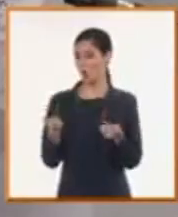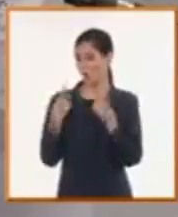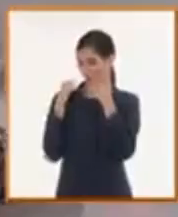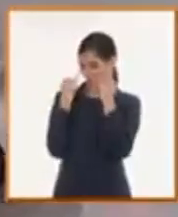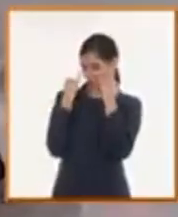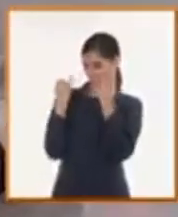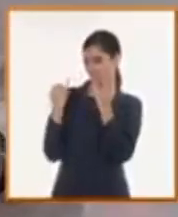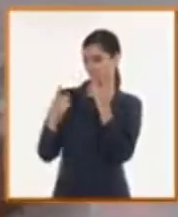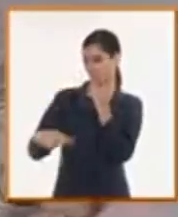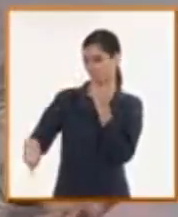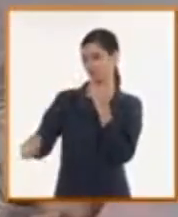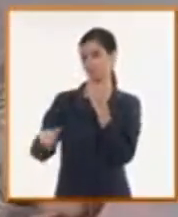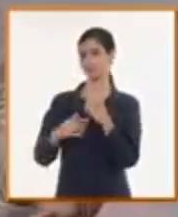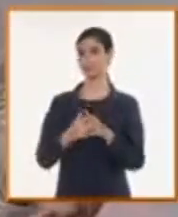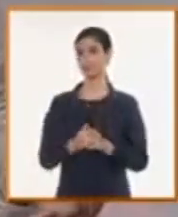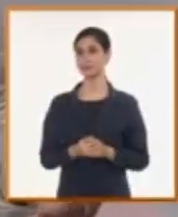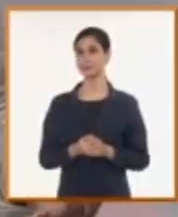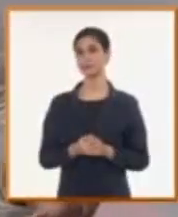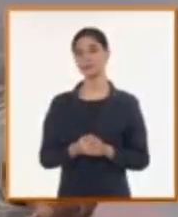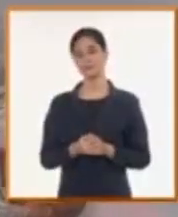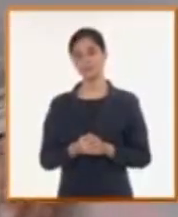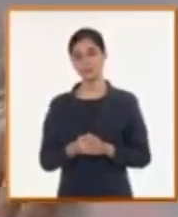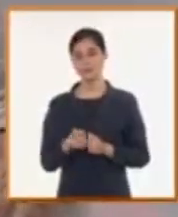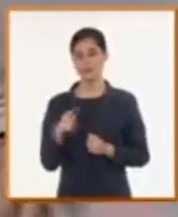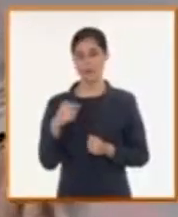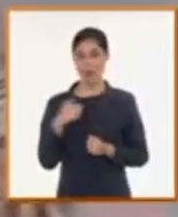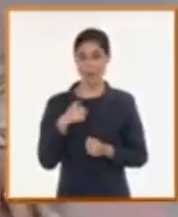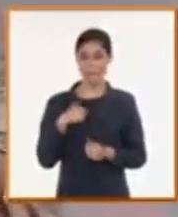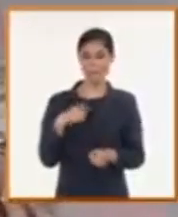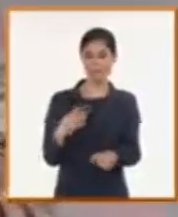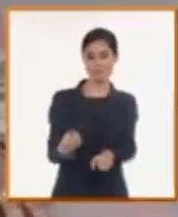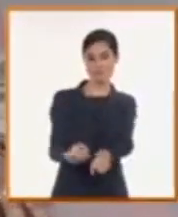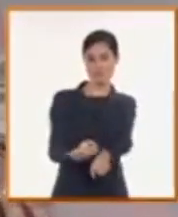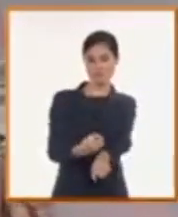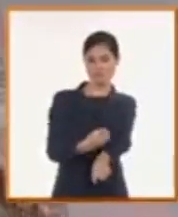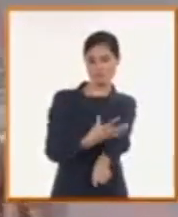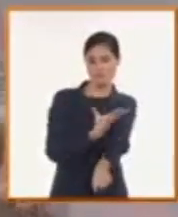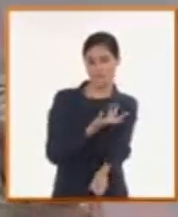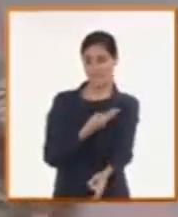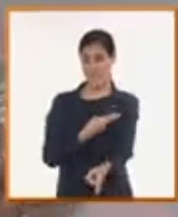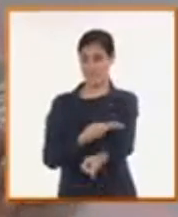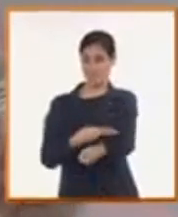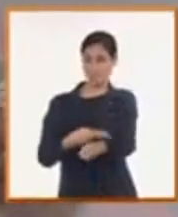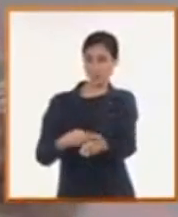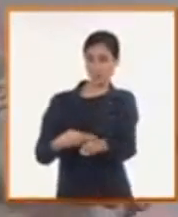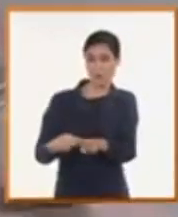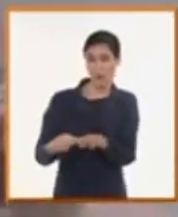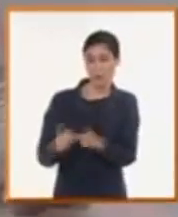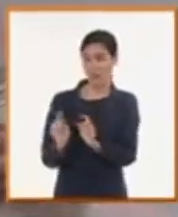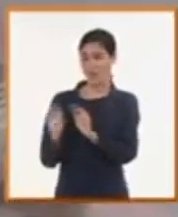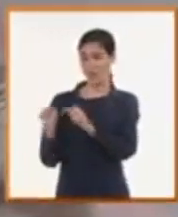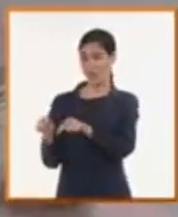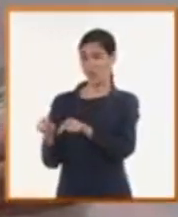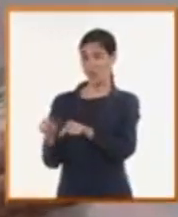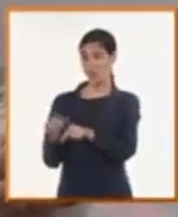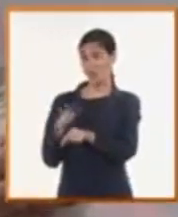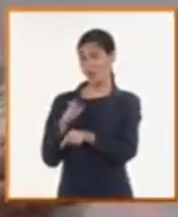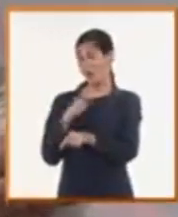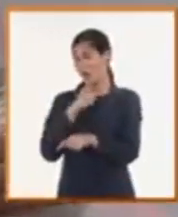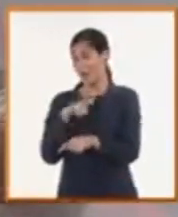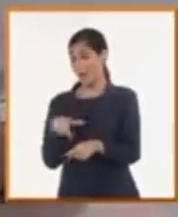tema de nuestro acompañamiento a los africanos en el tema este de conquistar la independencia y que ellos por lo menos